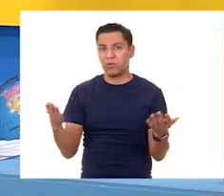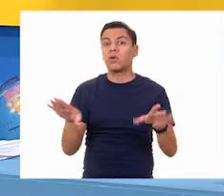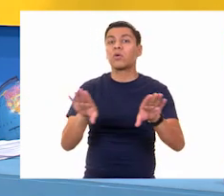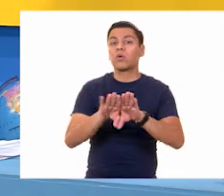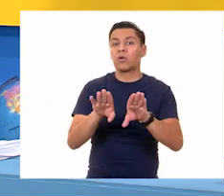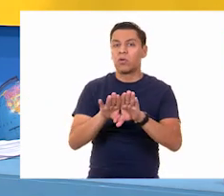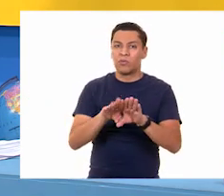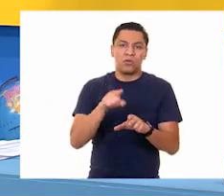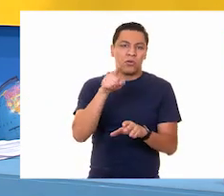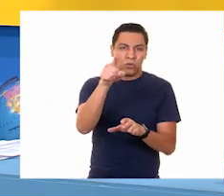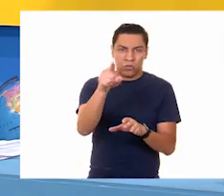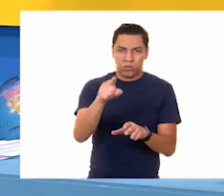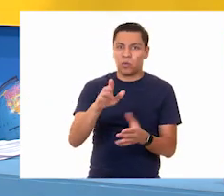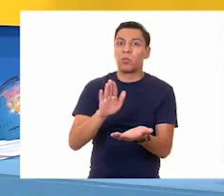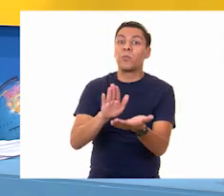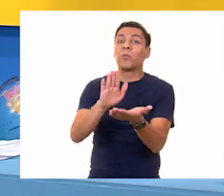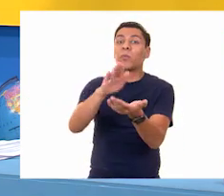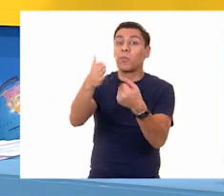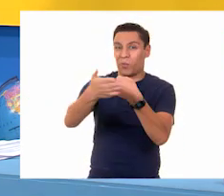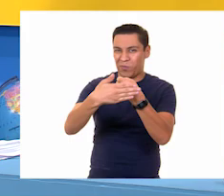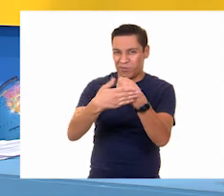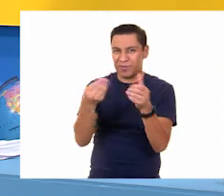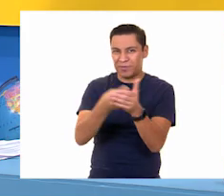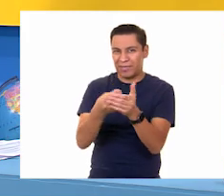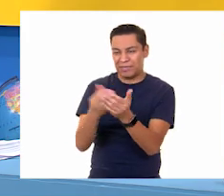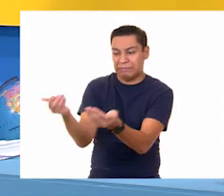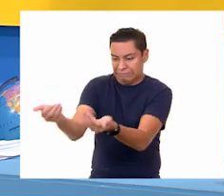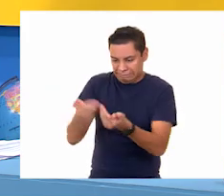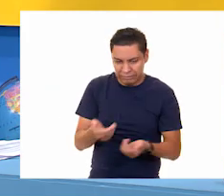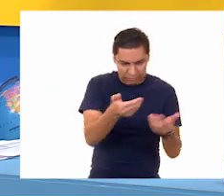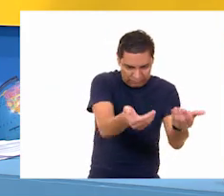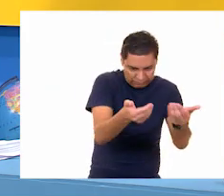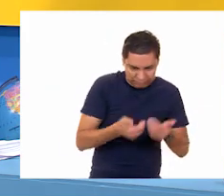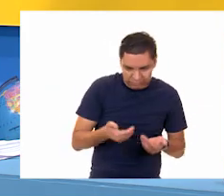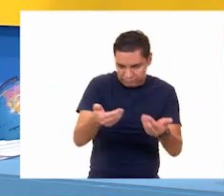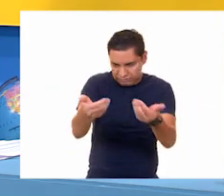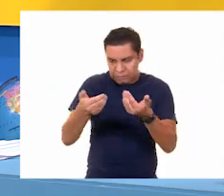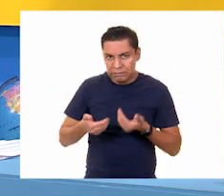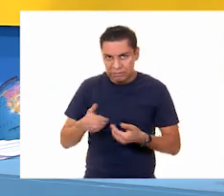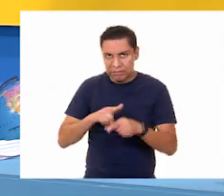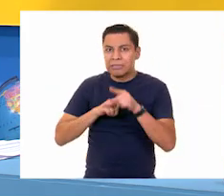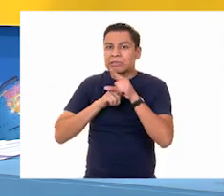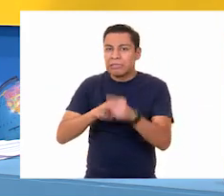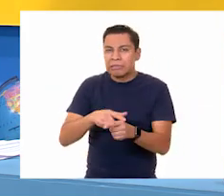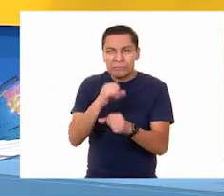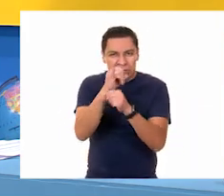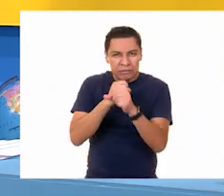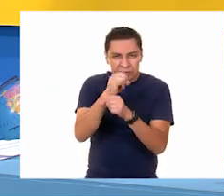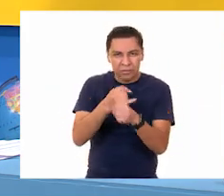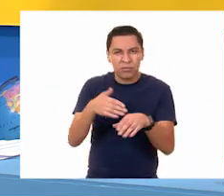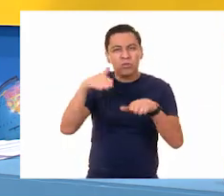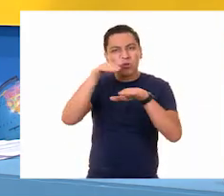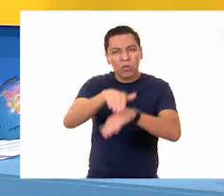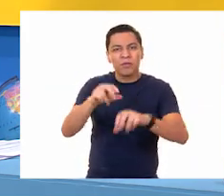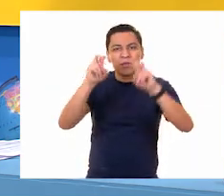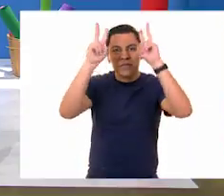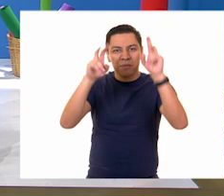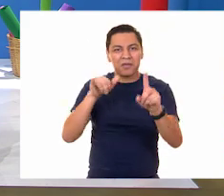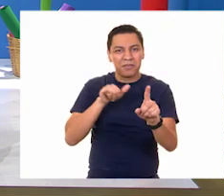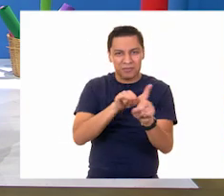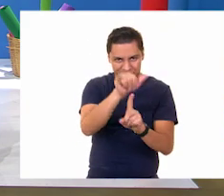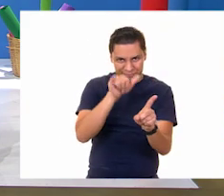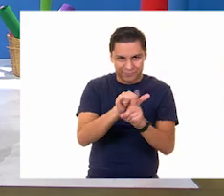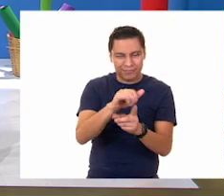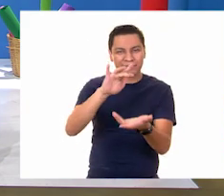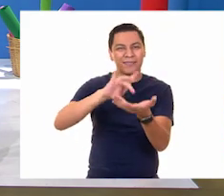Ténganlos a la mano para la próxima clase, por favor, y a seguir buscando información sobre el acoso escolar. Muchísimas gracias. Gracias,